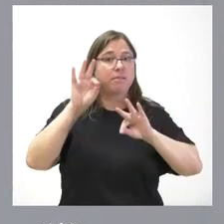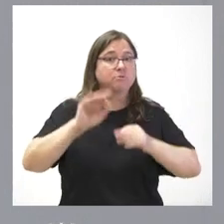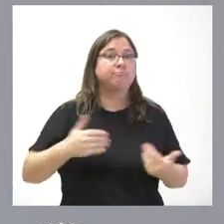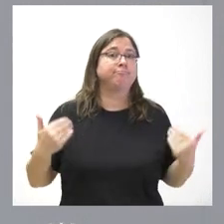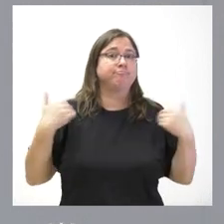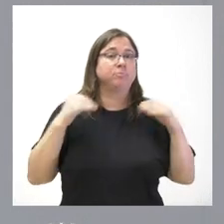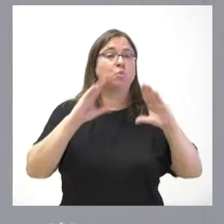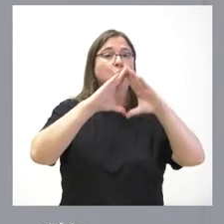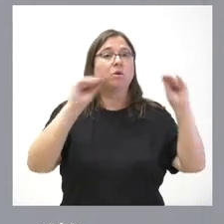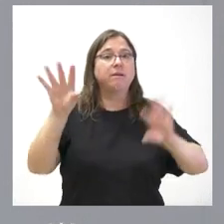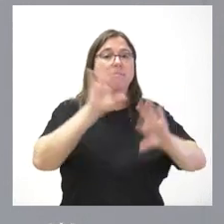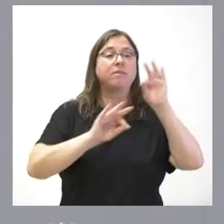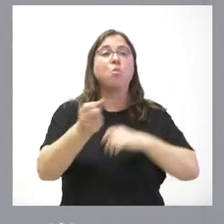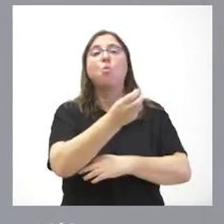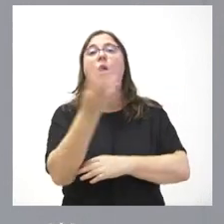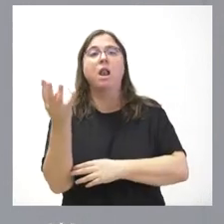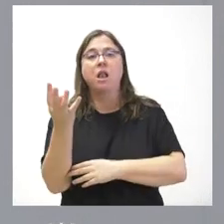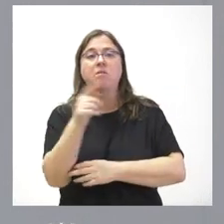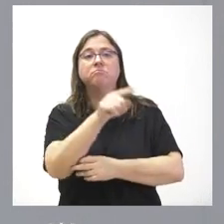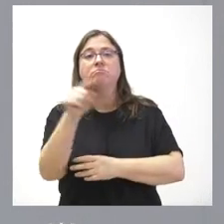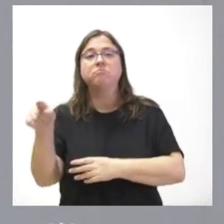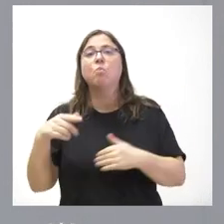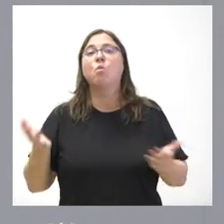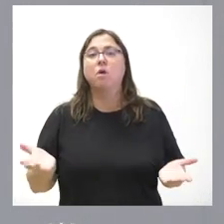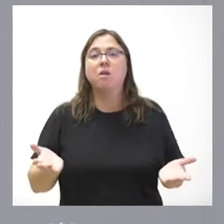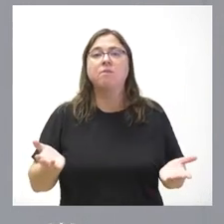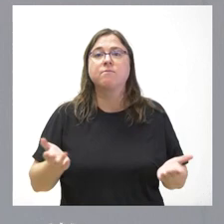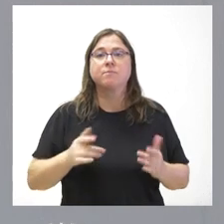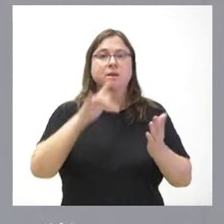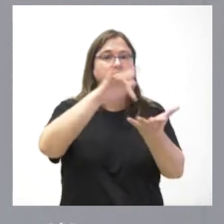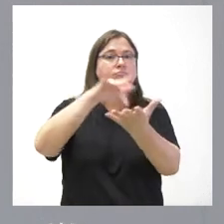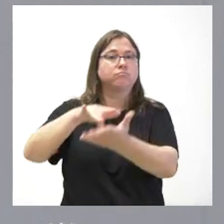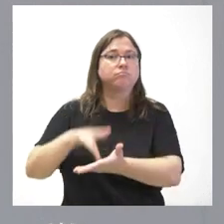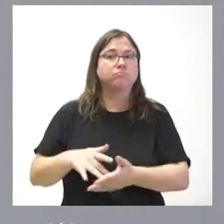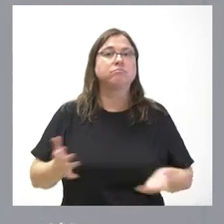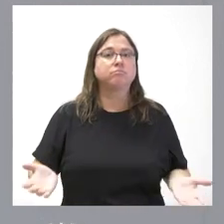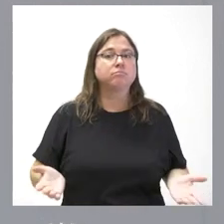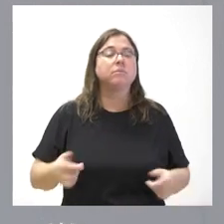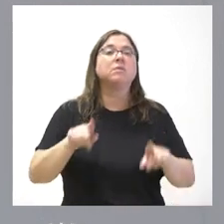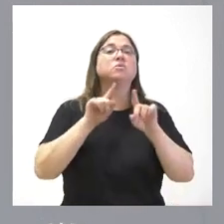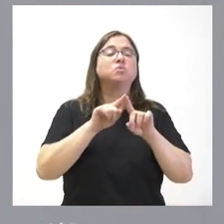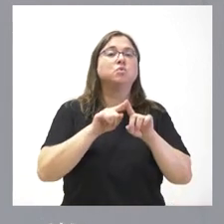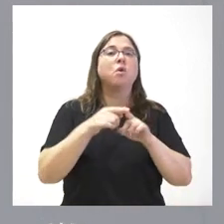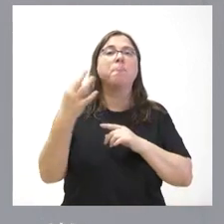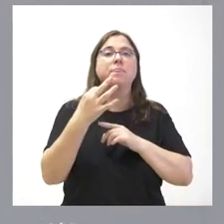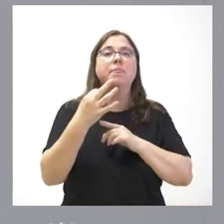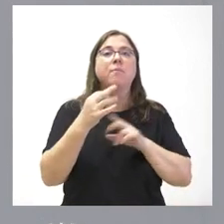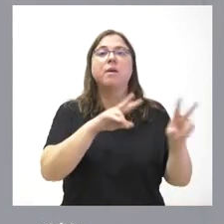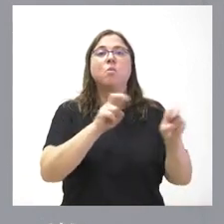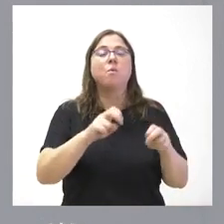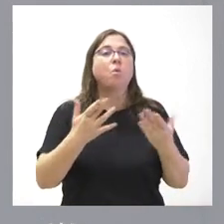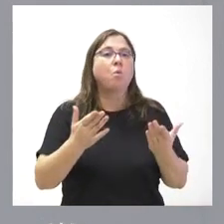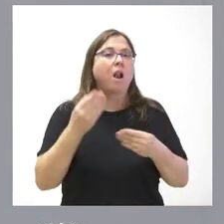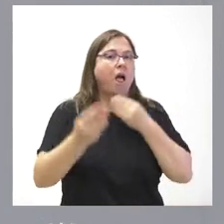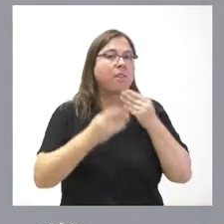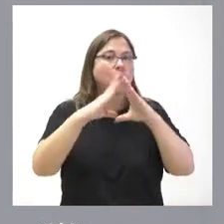Universitaria cuál el calendario y cuáles son a su juicio las nuevas titulaciones que quieren impulsar